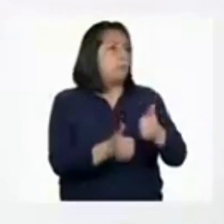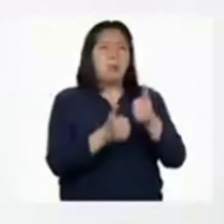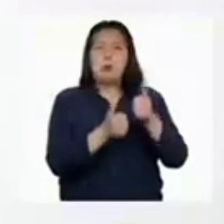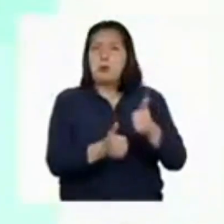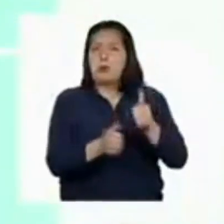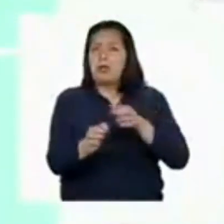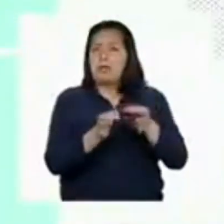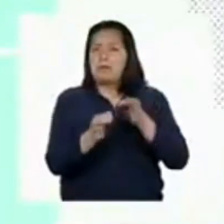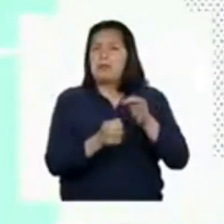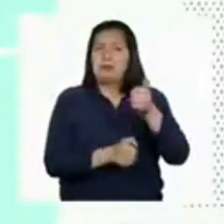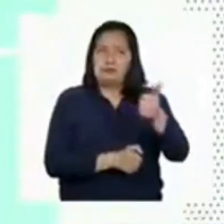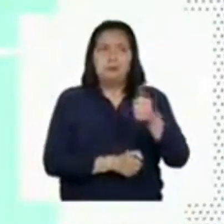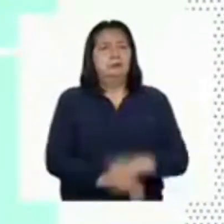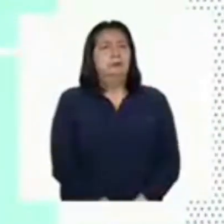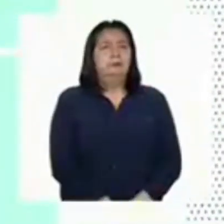bien, Danitza.